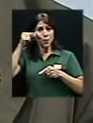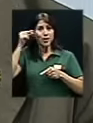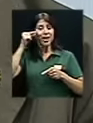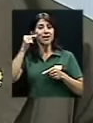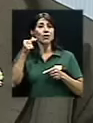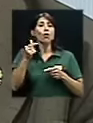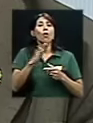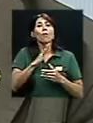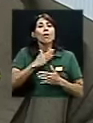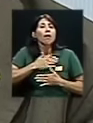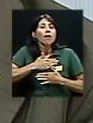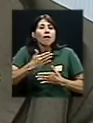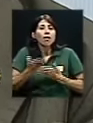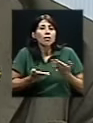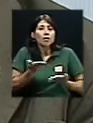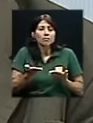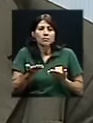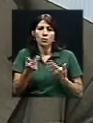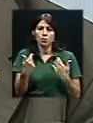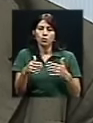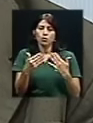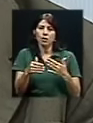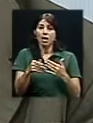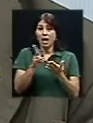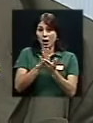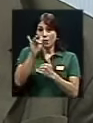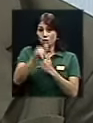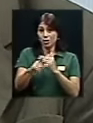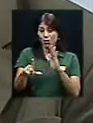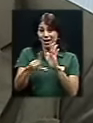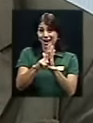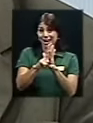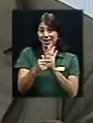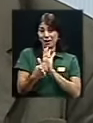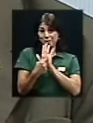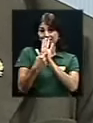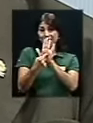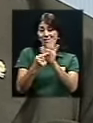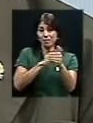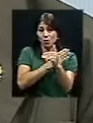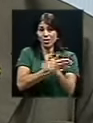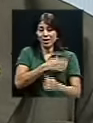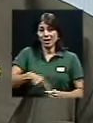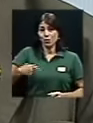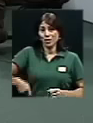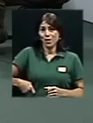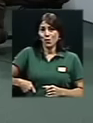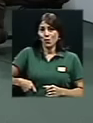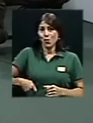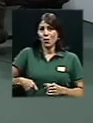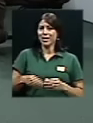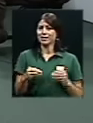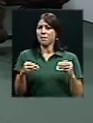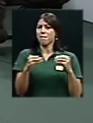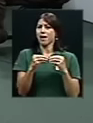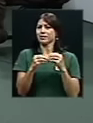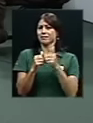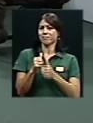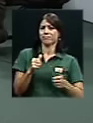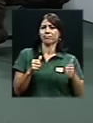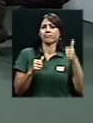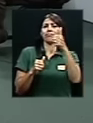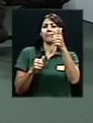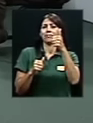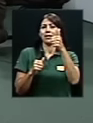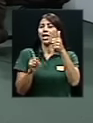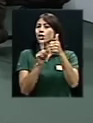parece importantísimo. El proyecto de ley que presenta el Ejecutivo va más allá de lo que pide la parte china y les está